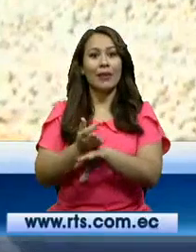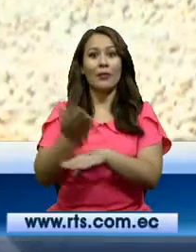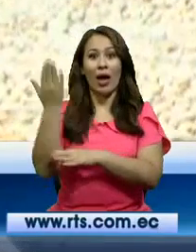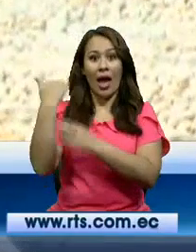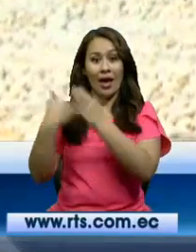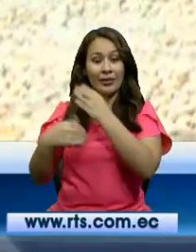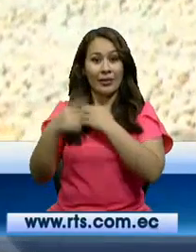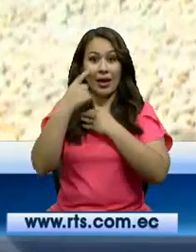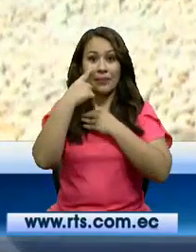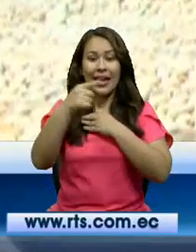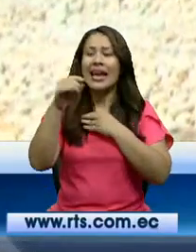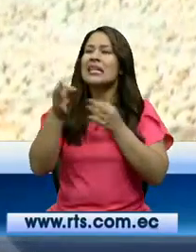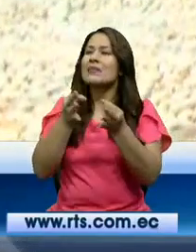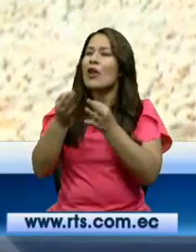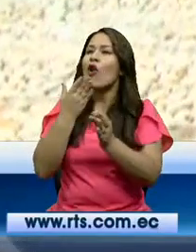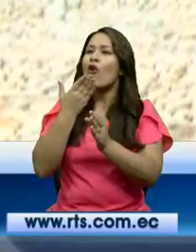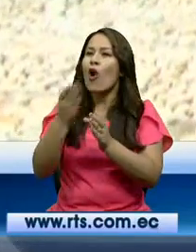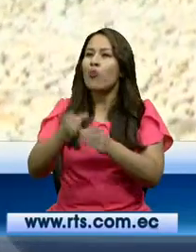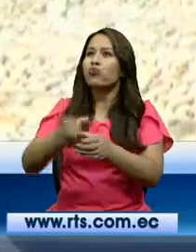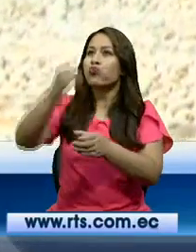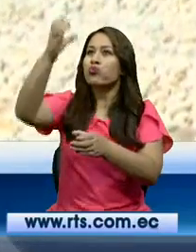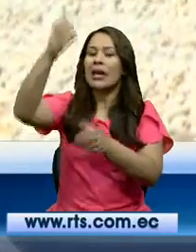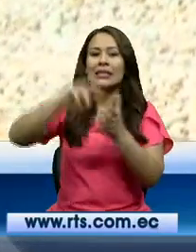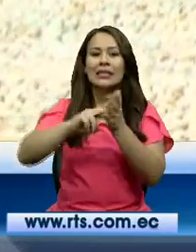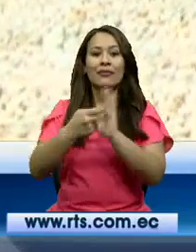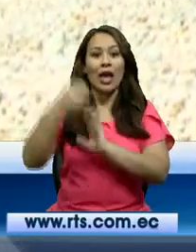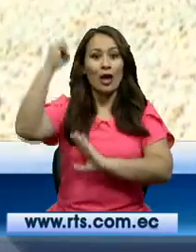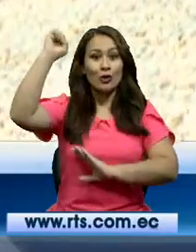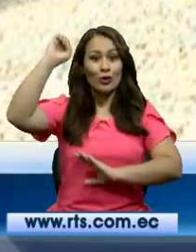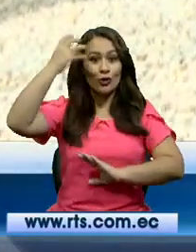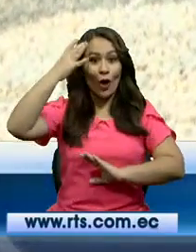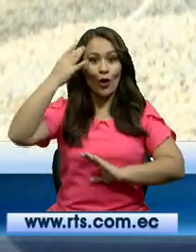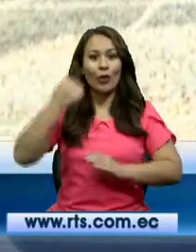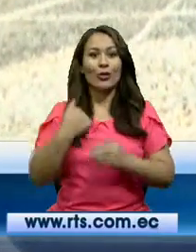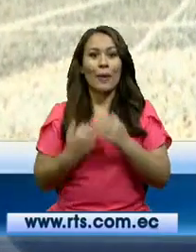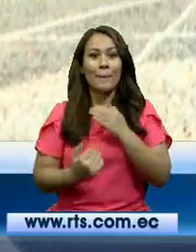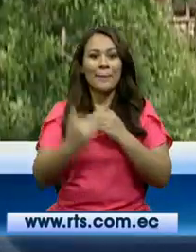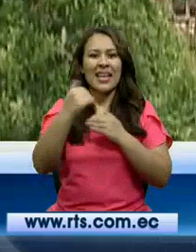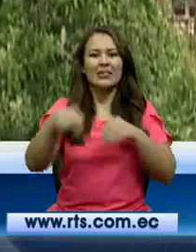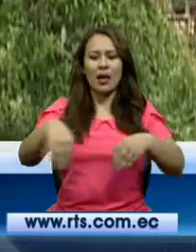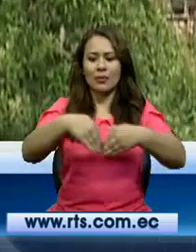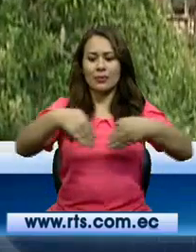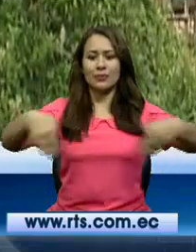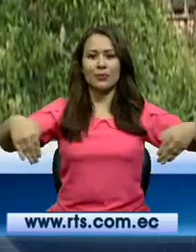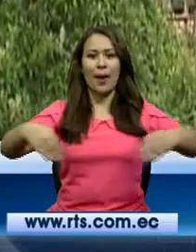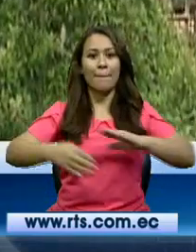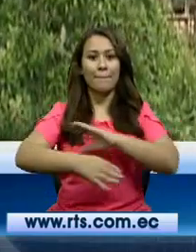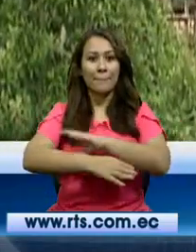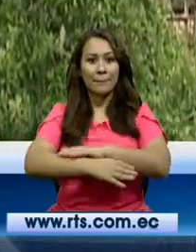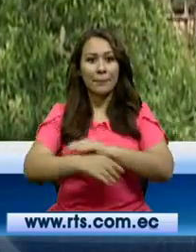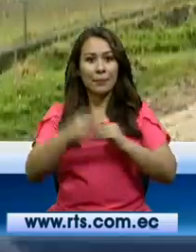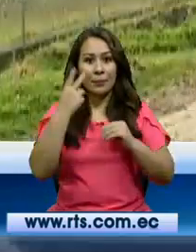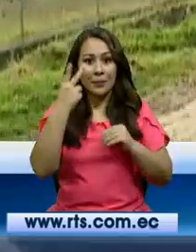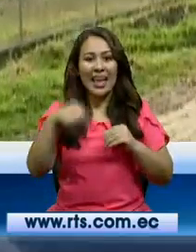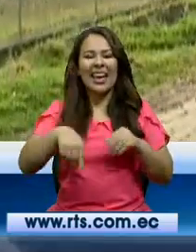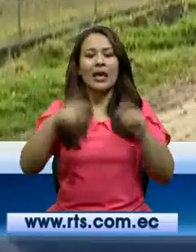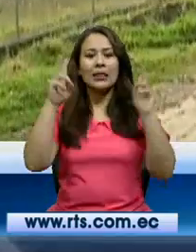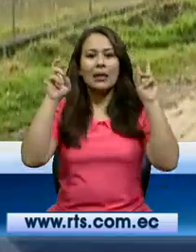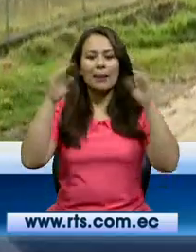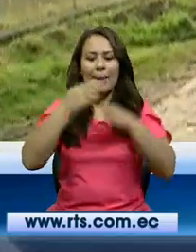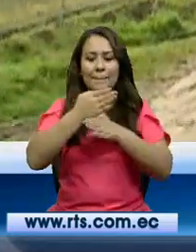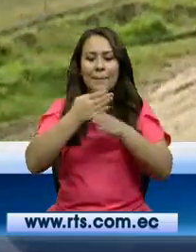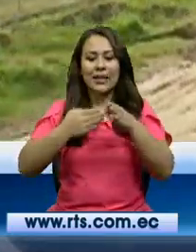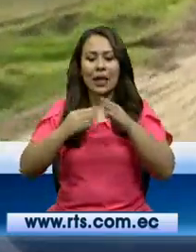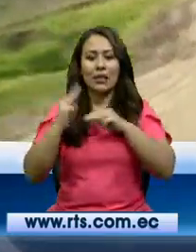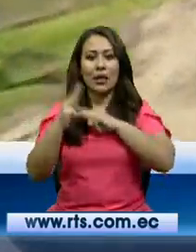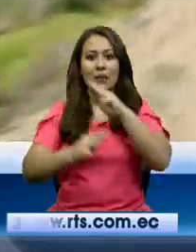Andes ecuatoriales. Es ahí en donde trasciende el concepto de la mitad del mundo. Estamos en la comunidad Santo Domingo número 1, que pertenece